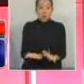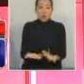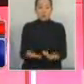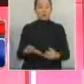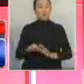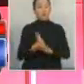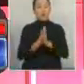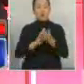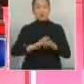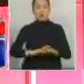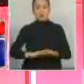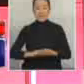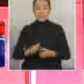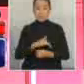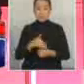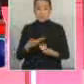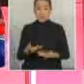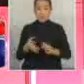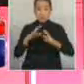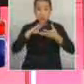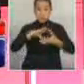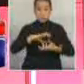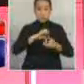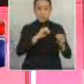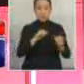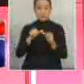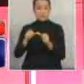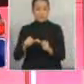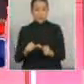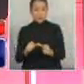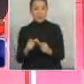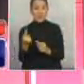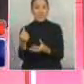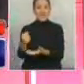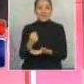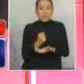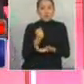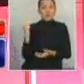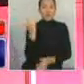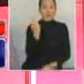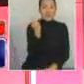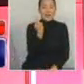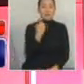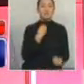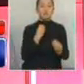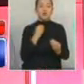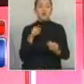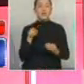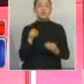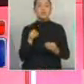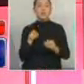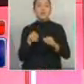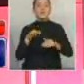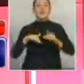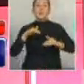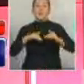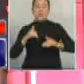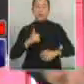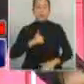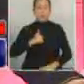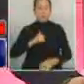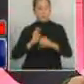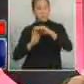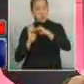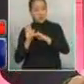mundo preservando la magnitud de los recursos a generar, porque de ello depende el cumplimiento del